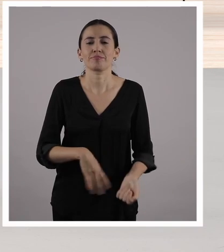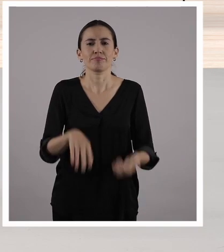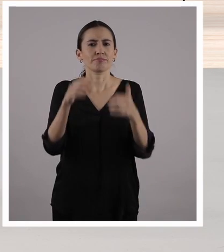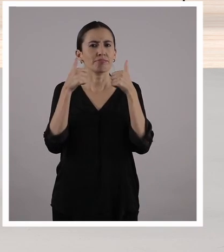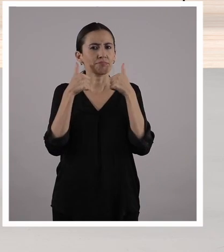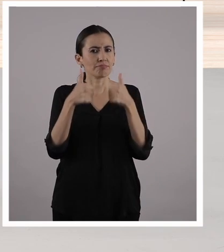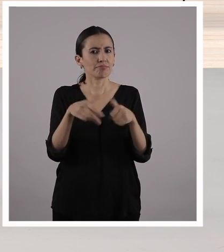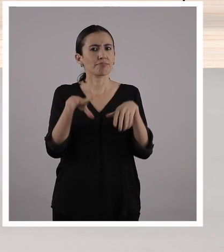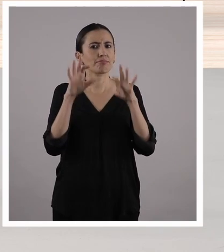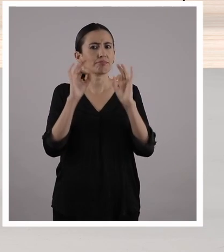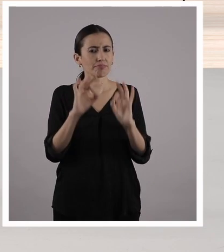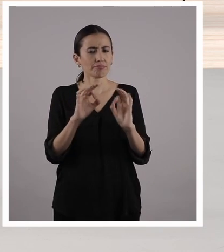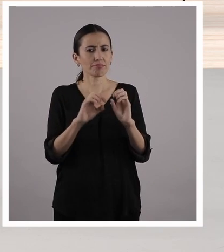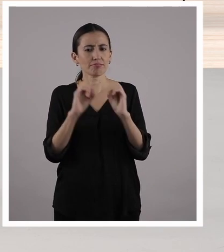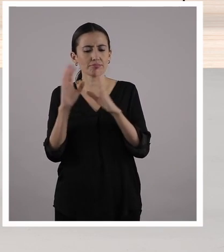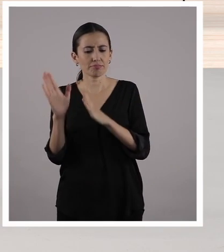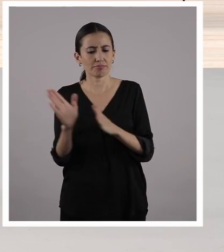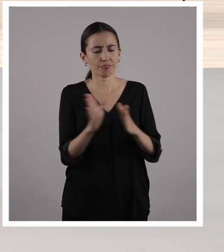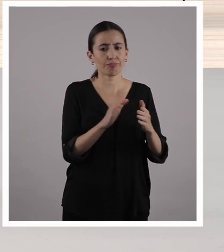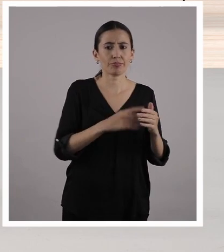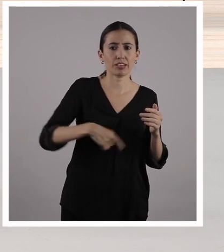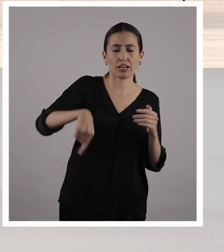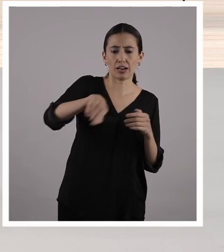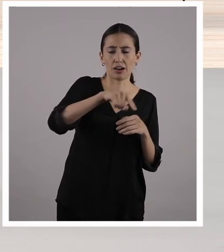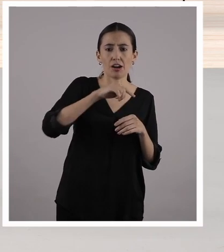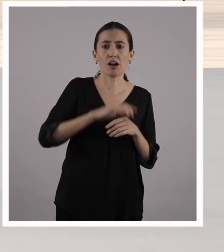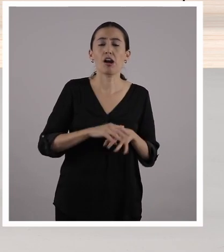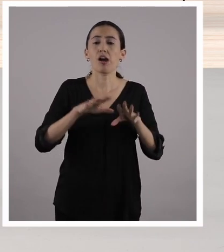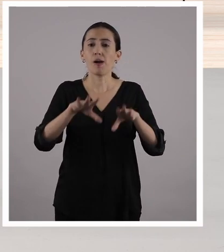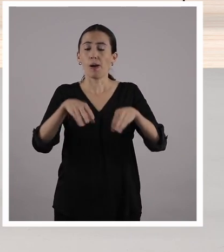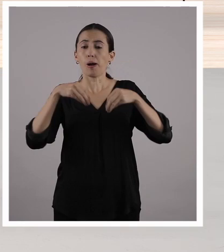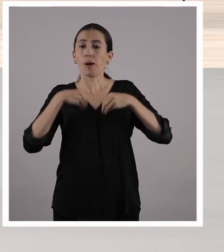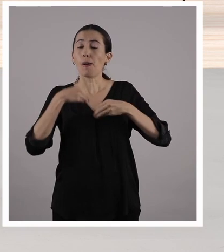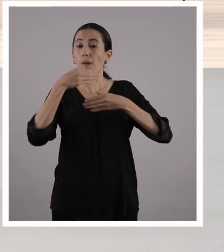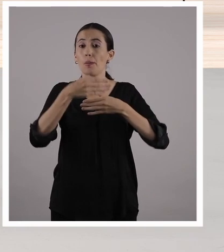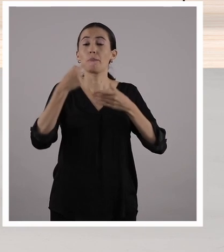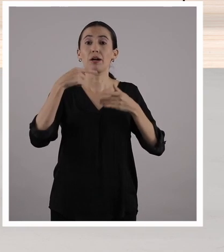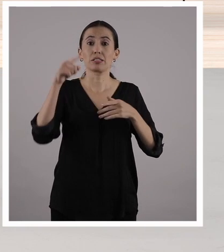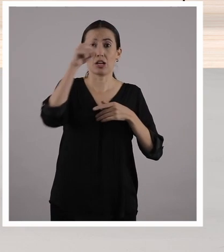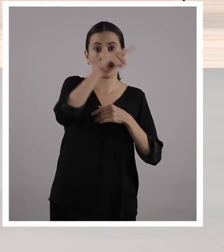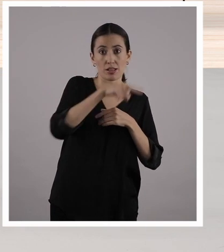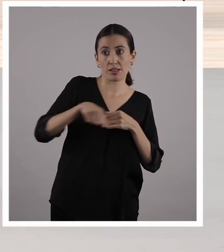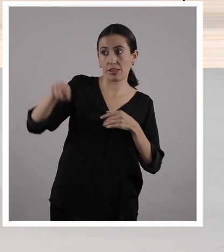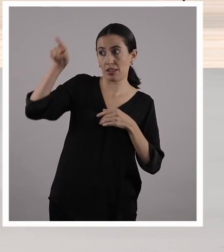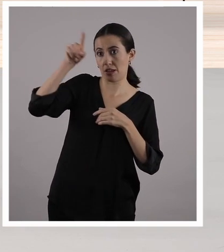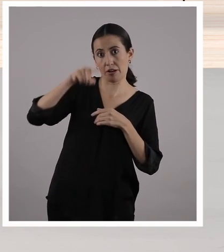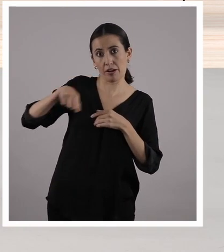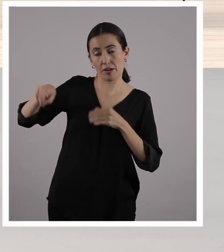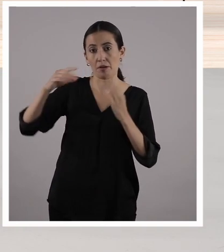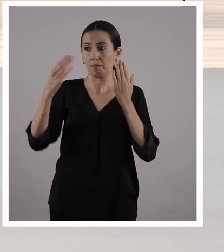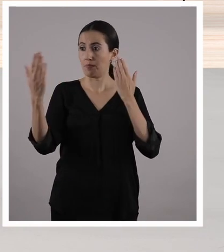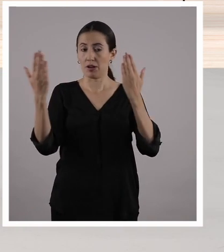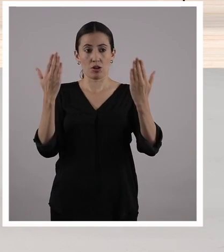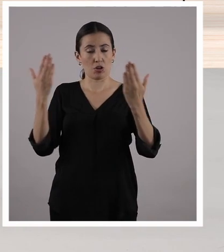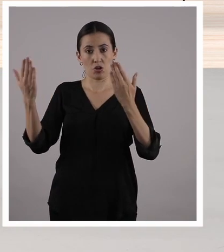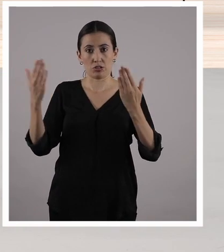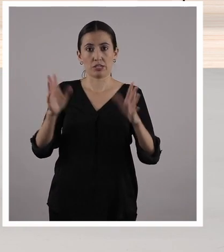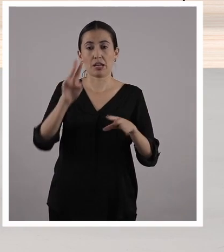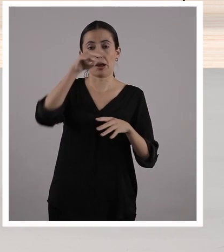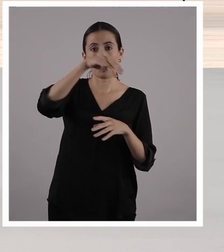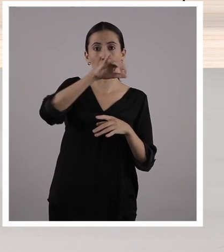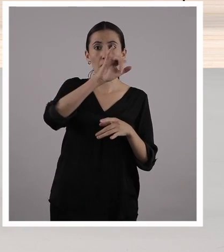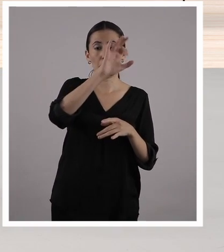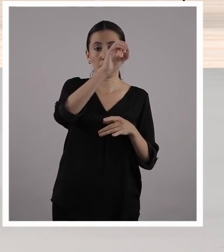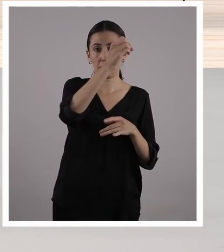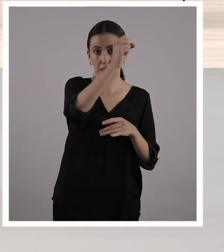Bien, chicos y chicas, tenemos nuestro diagrama de Venn en la pizarra y lo que vamos a hacer en él es a identificar las características de los mitos y